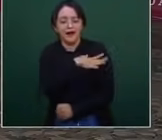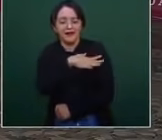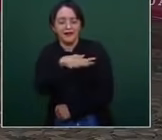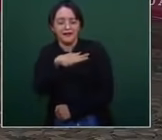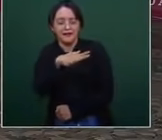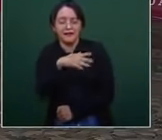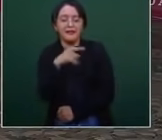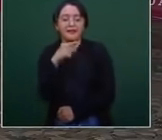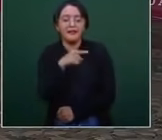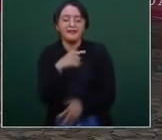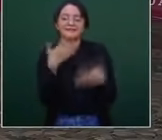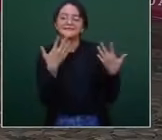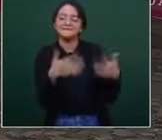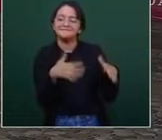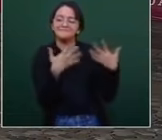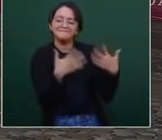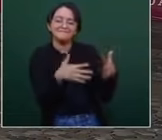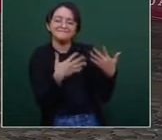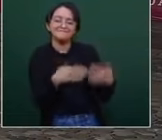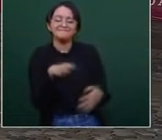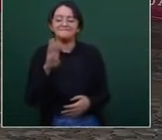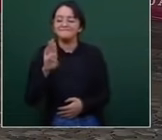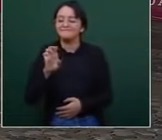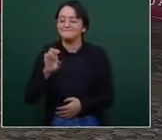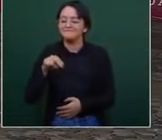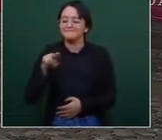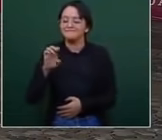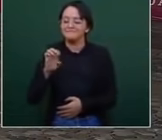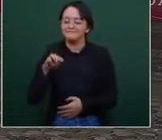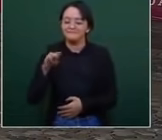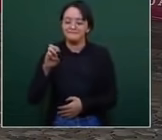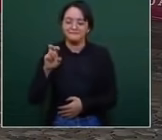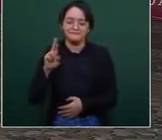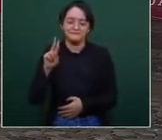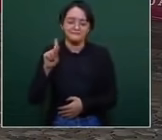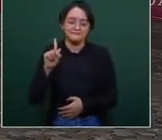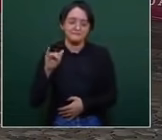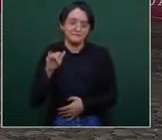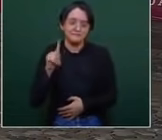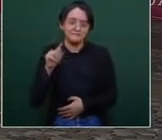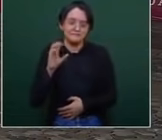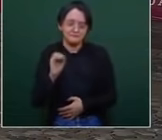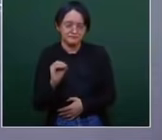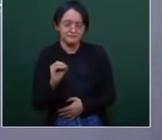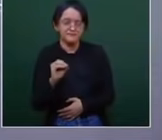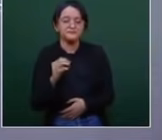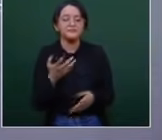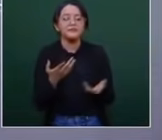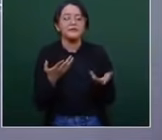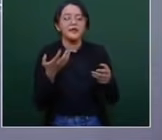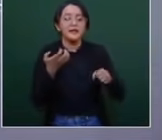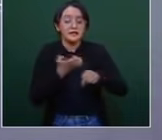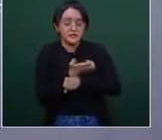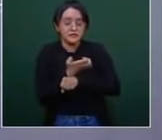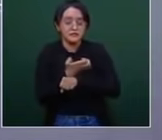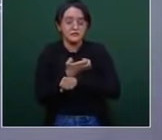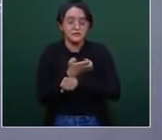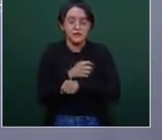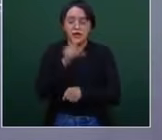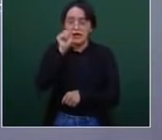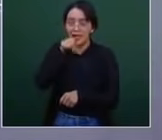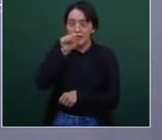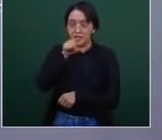y declarado benemérito de la patria. Los estados de Jalisco y Zacatecas le confirieron